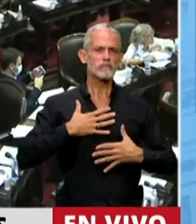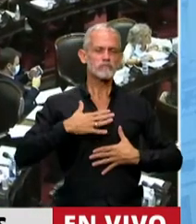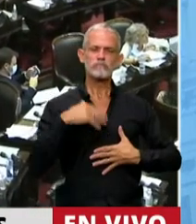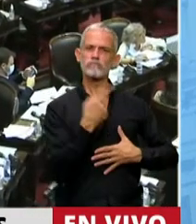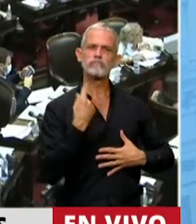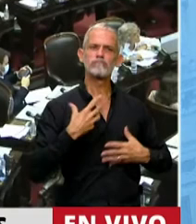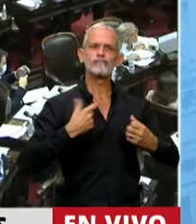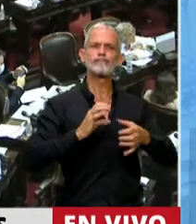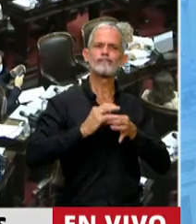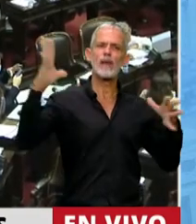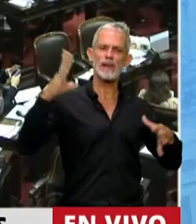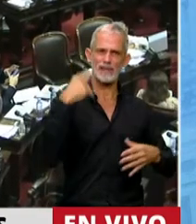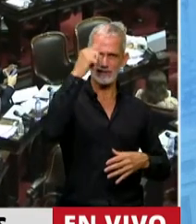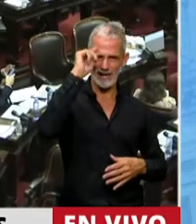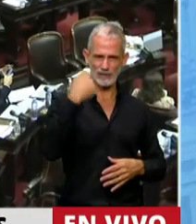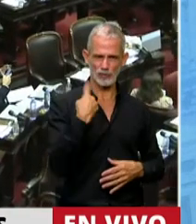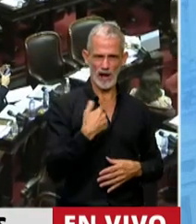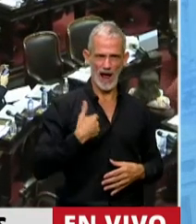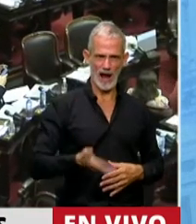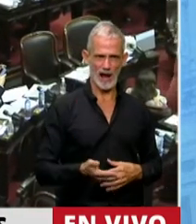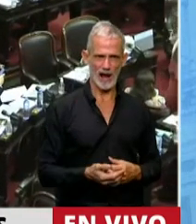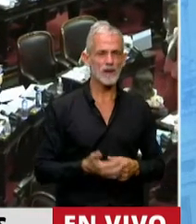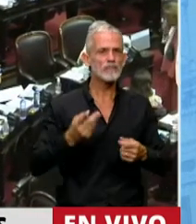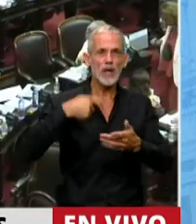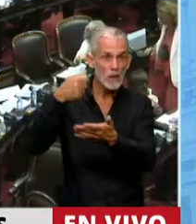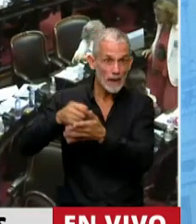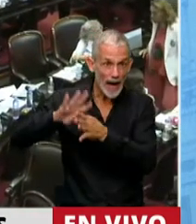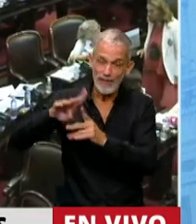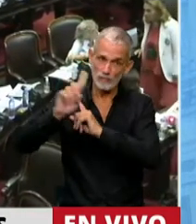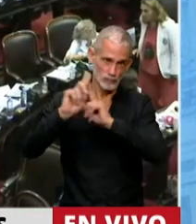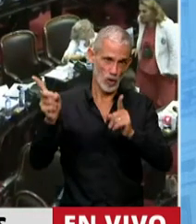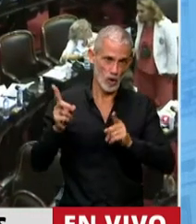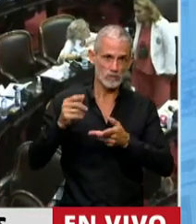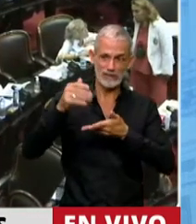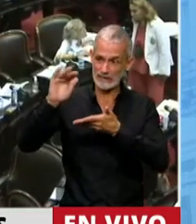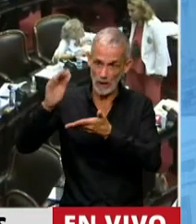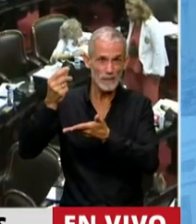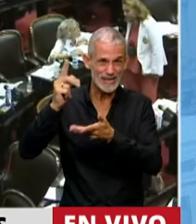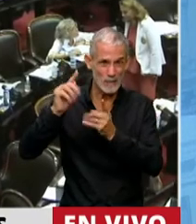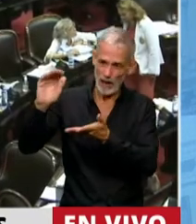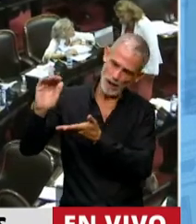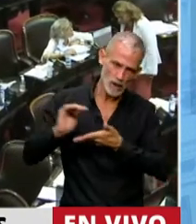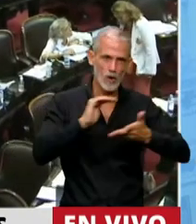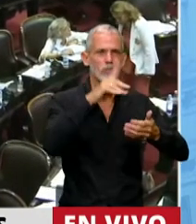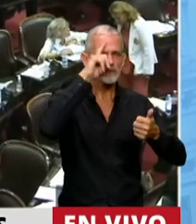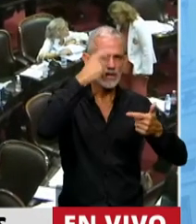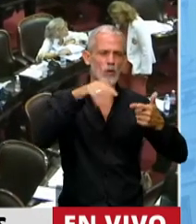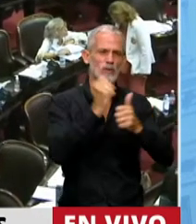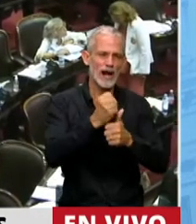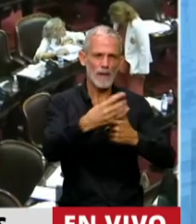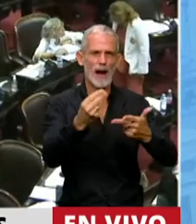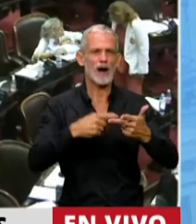soberanía nacional, de la independencia nacional. En vez de pagar la deuda, hay que usar esa plata para salud,